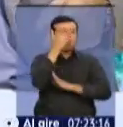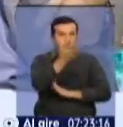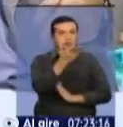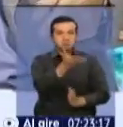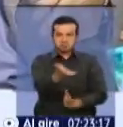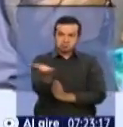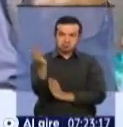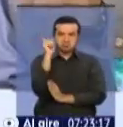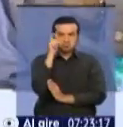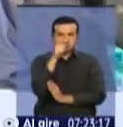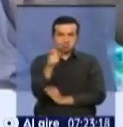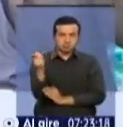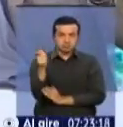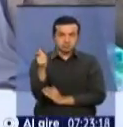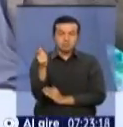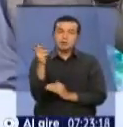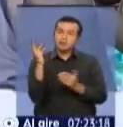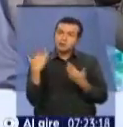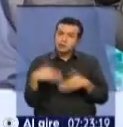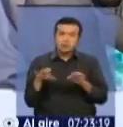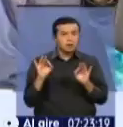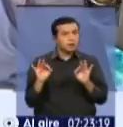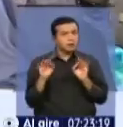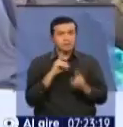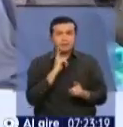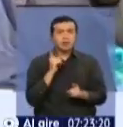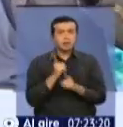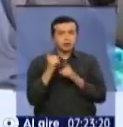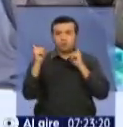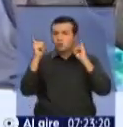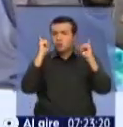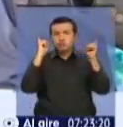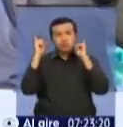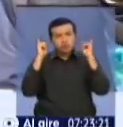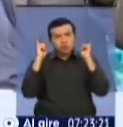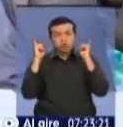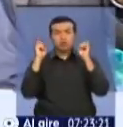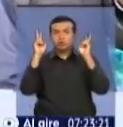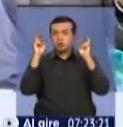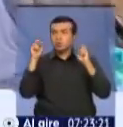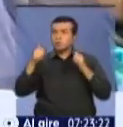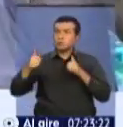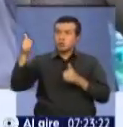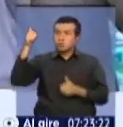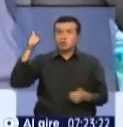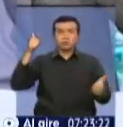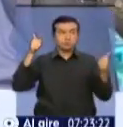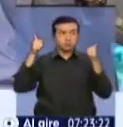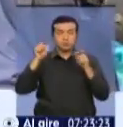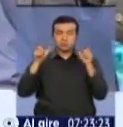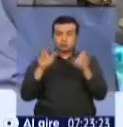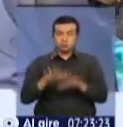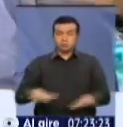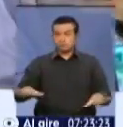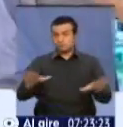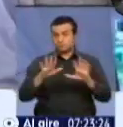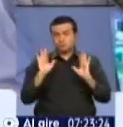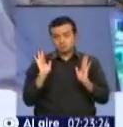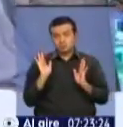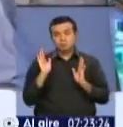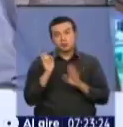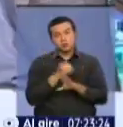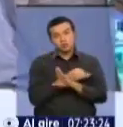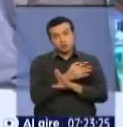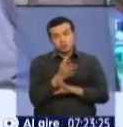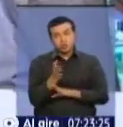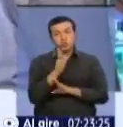para que lo haga. Esa es la manera de funcionar los controles entre los poderes del Estado y la ciudadanía. Por eso es que esta es